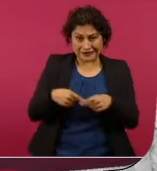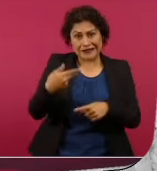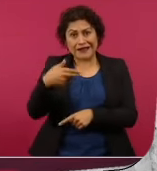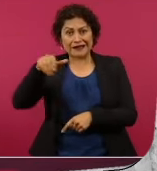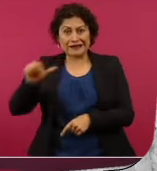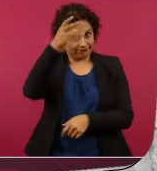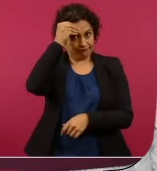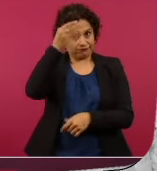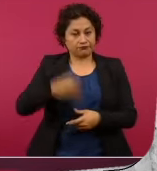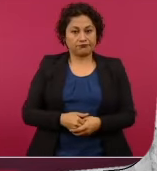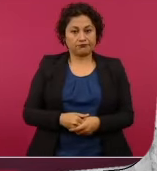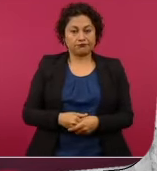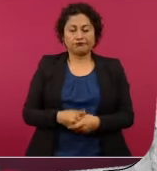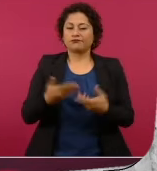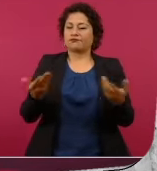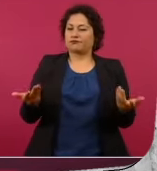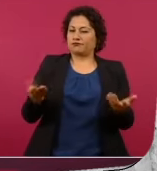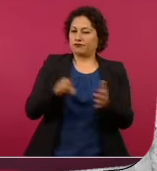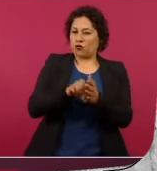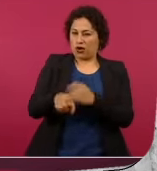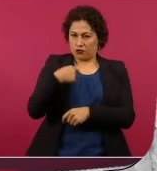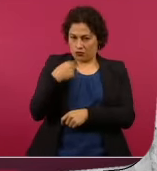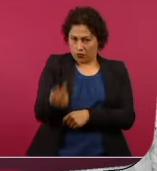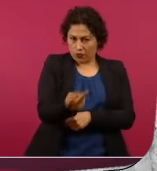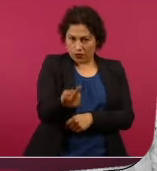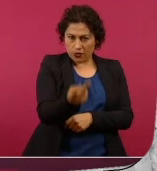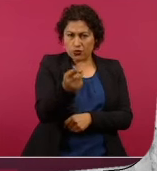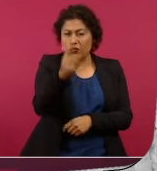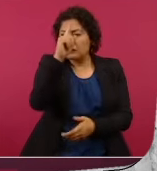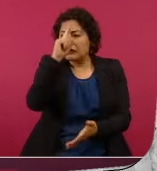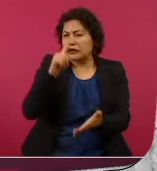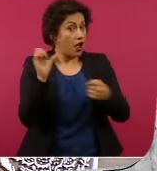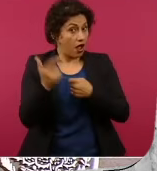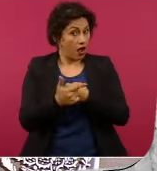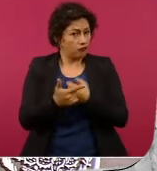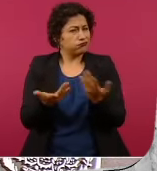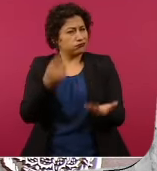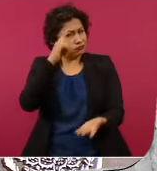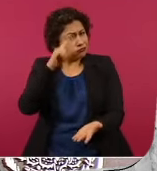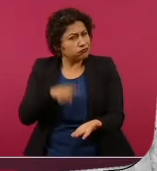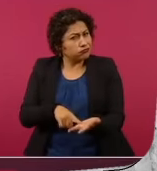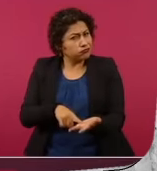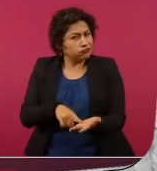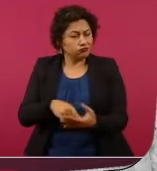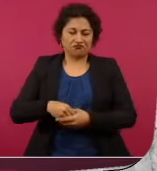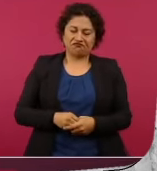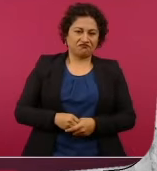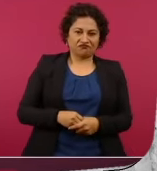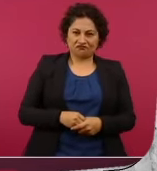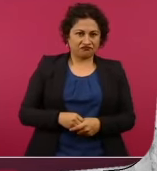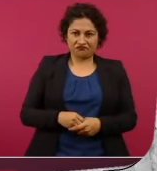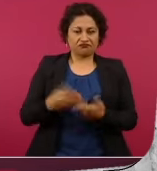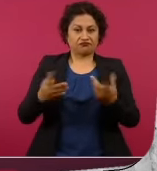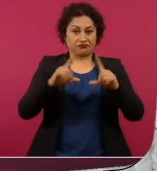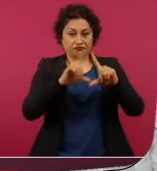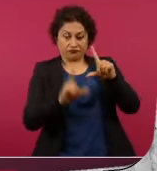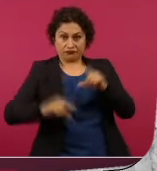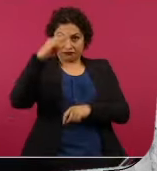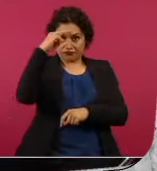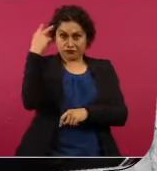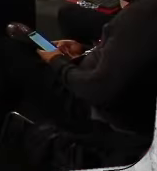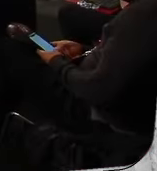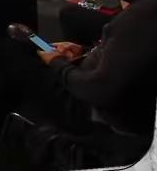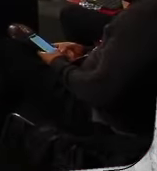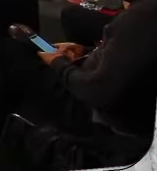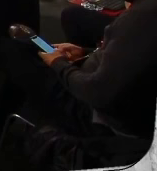para los jóvenes. Pues. ¿Ustedes creen que en ese entonces los medios dijeron algo? México tiene 200 millones de